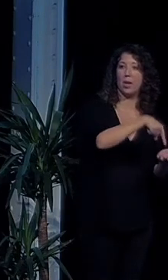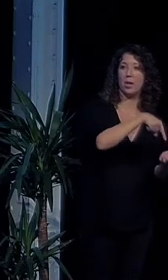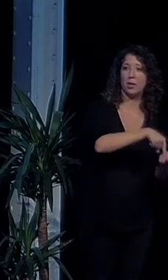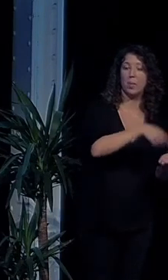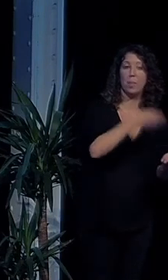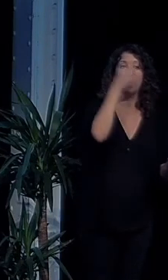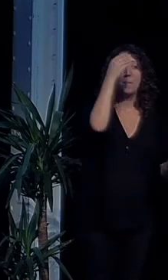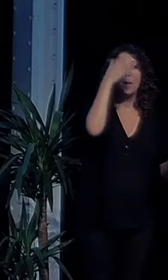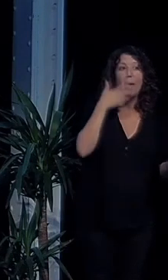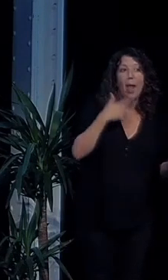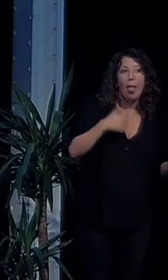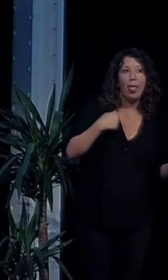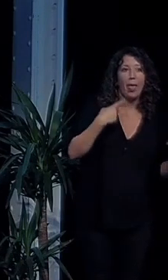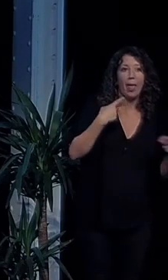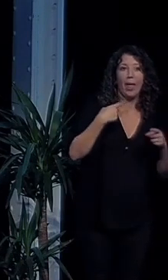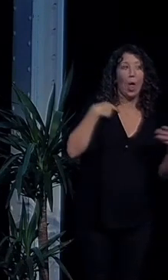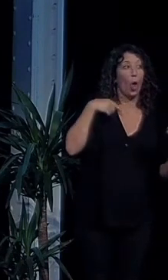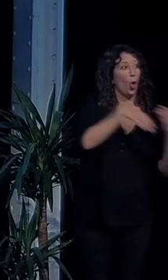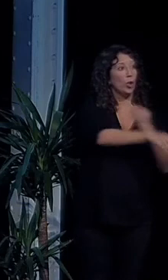dicho lo contrario.